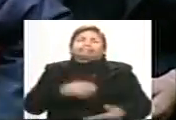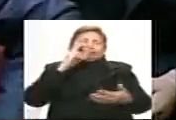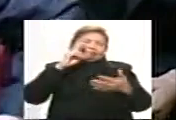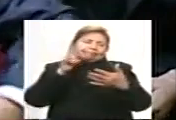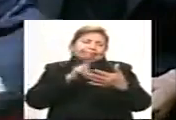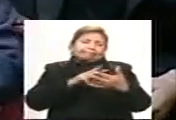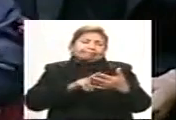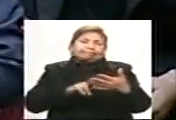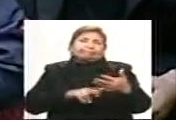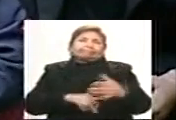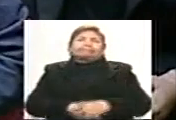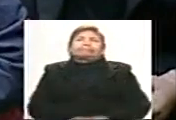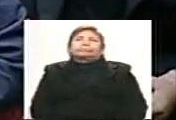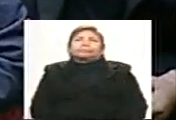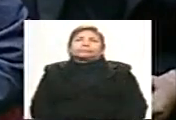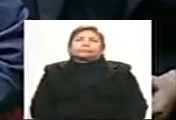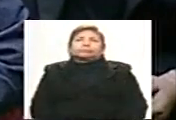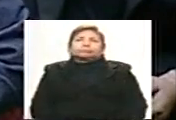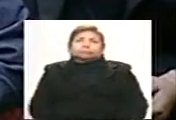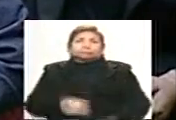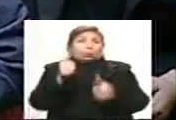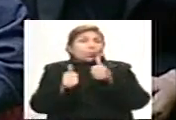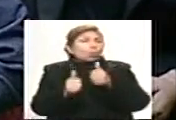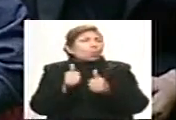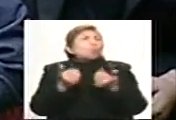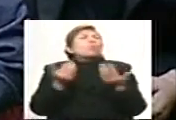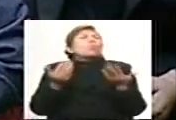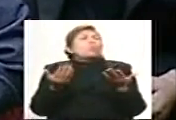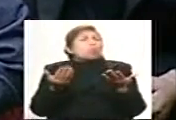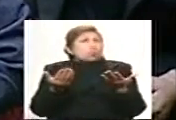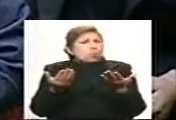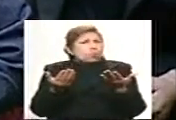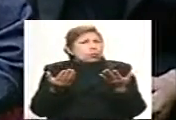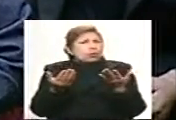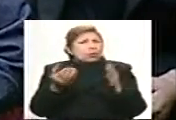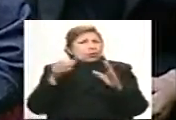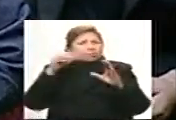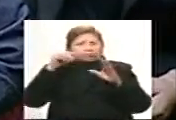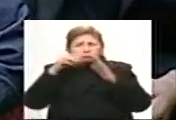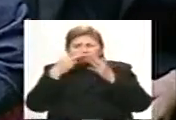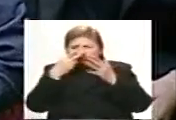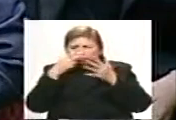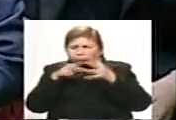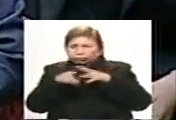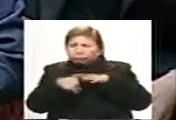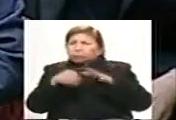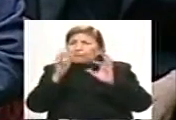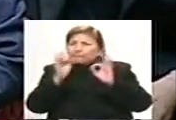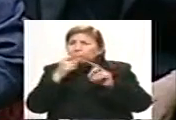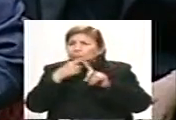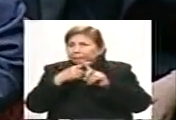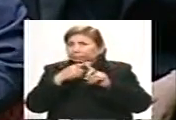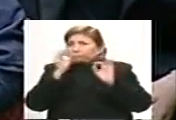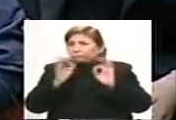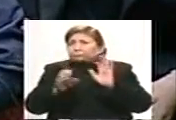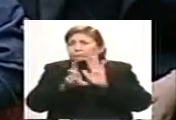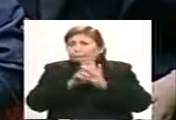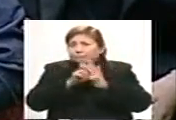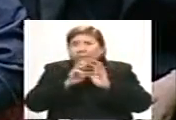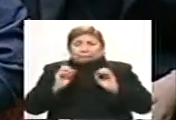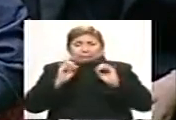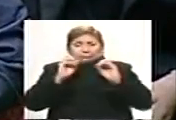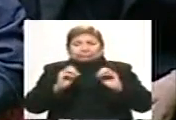leerles cuáles son los filtros positivizados, los filtros legales que estamos